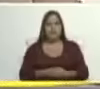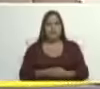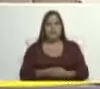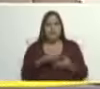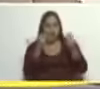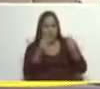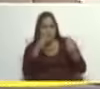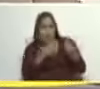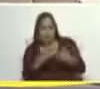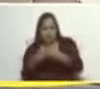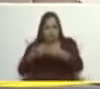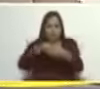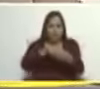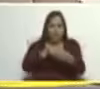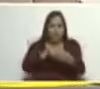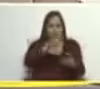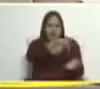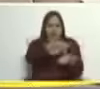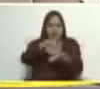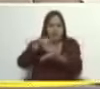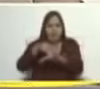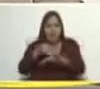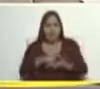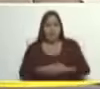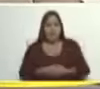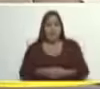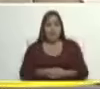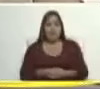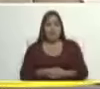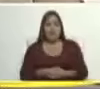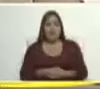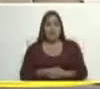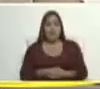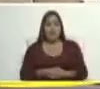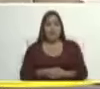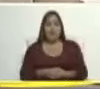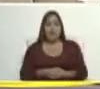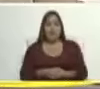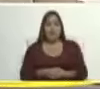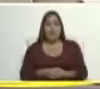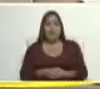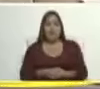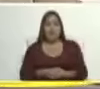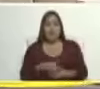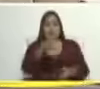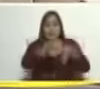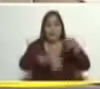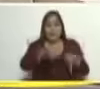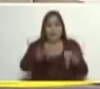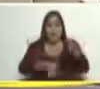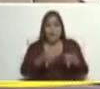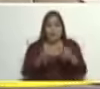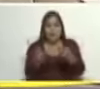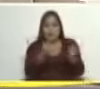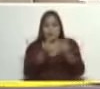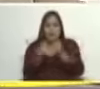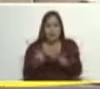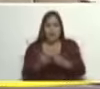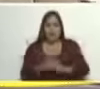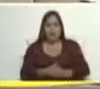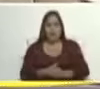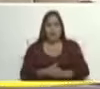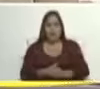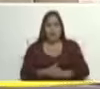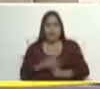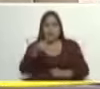pertenecer a una organización que aboga por la justicia económica y